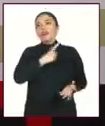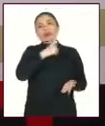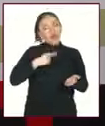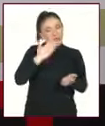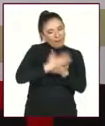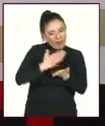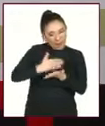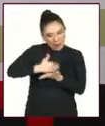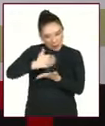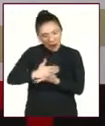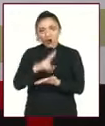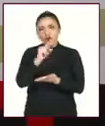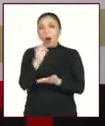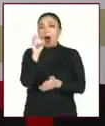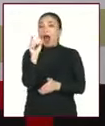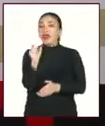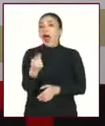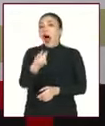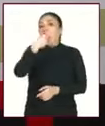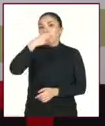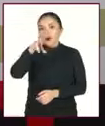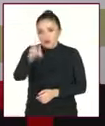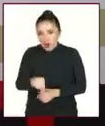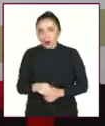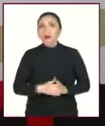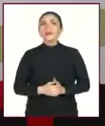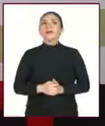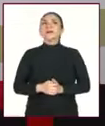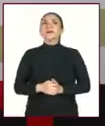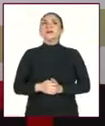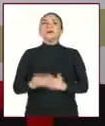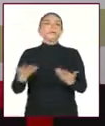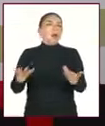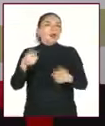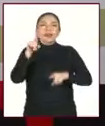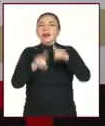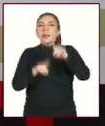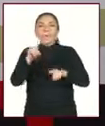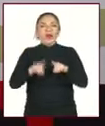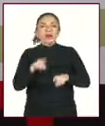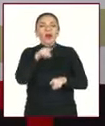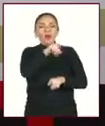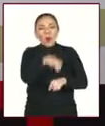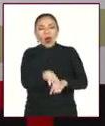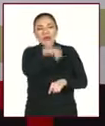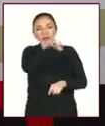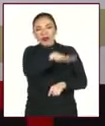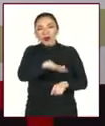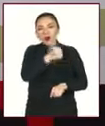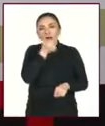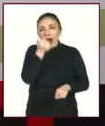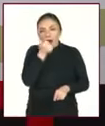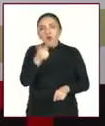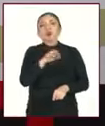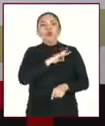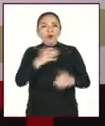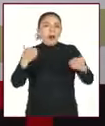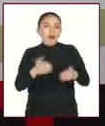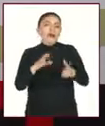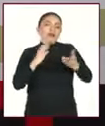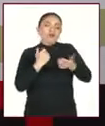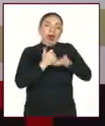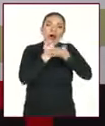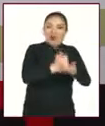que no sean alimentos muy grandes. Entonces, dependiendo en el nivel en el que se encuentren los alumnos, podemos dar ciertas